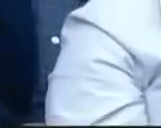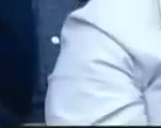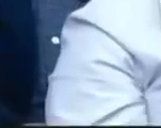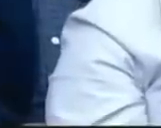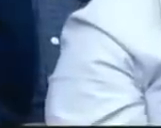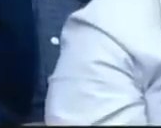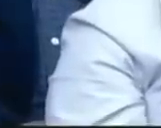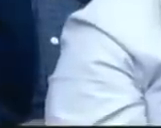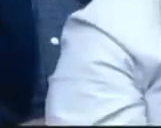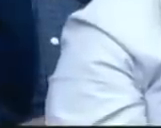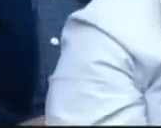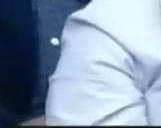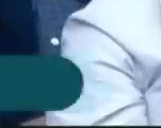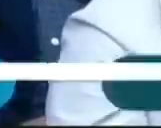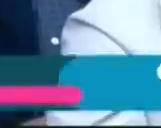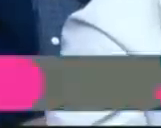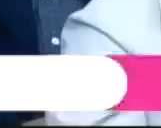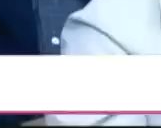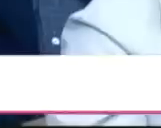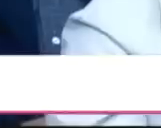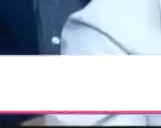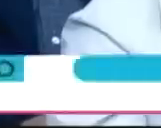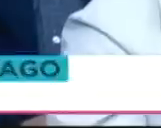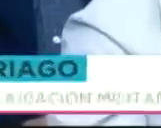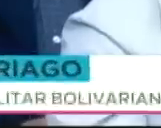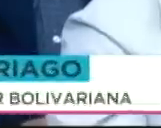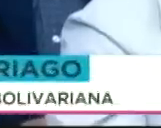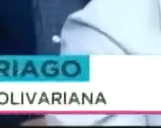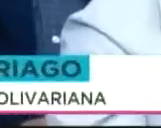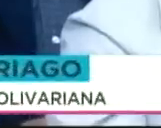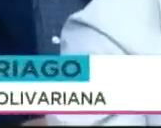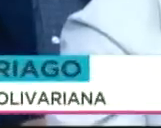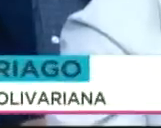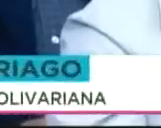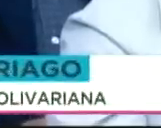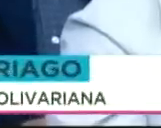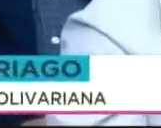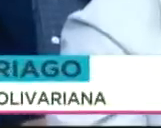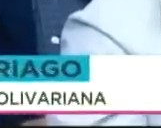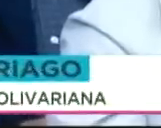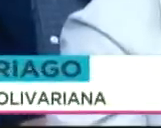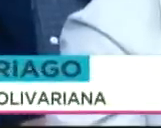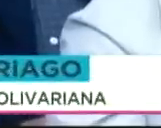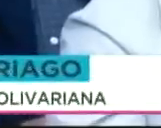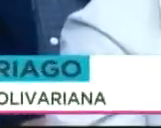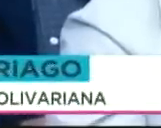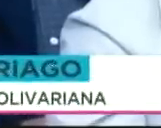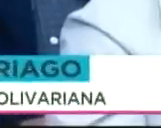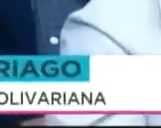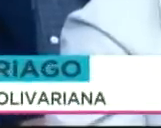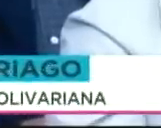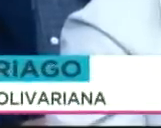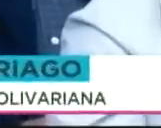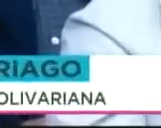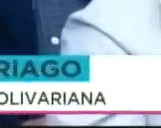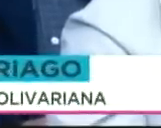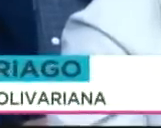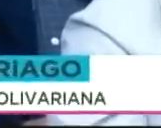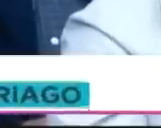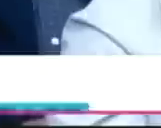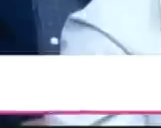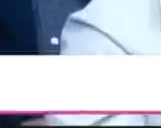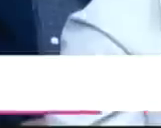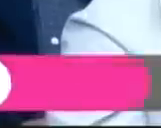Muchas gracias por esta oportunidad de expresarle a usted y al pueblo de Venezuela